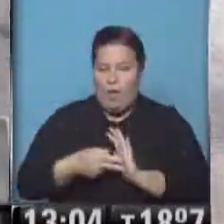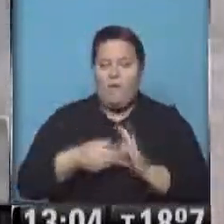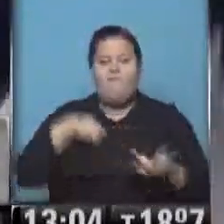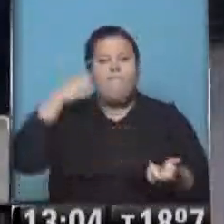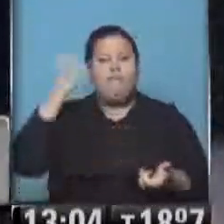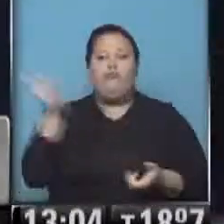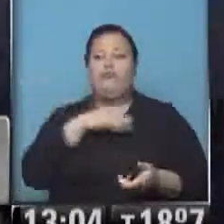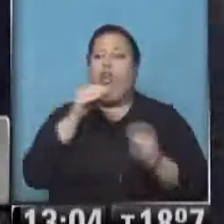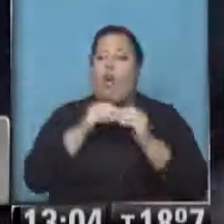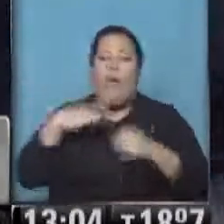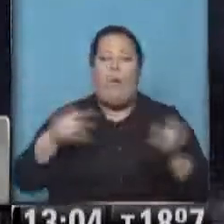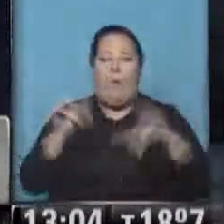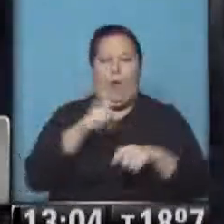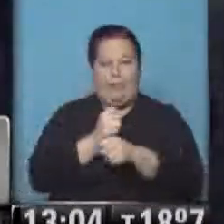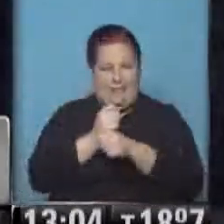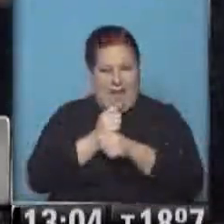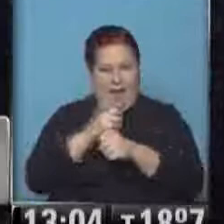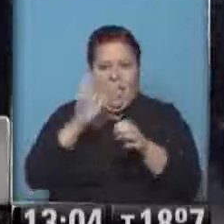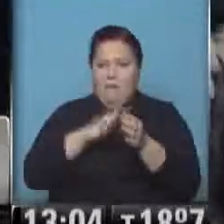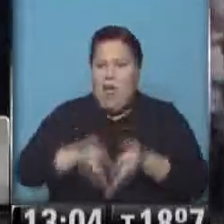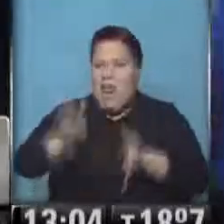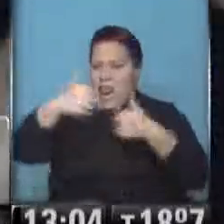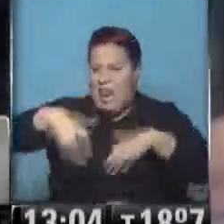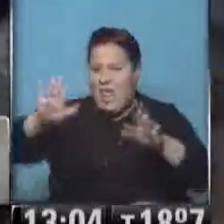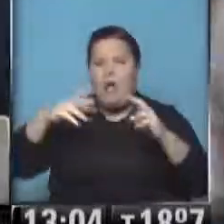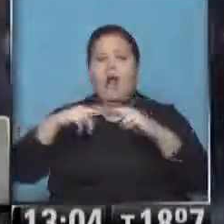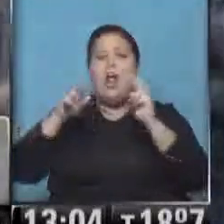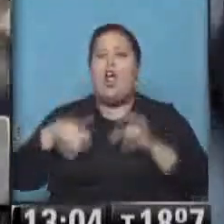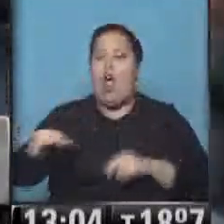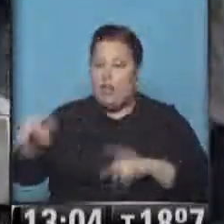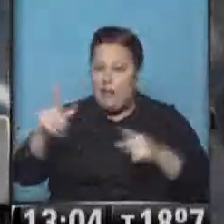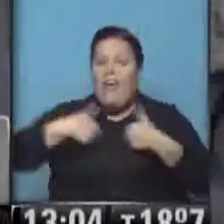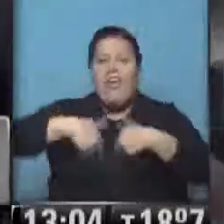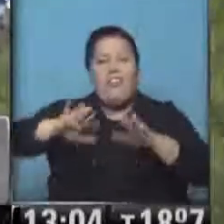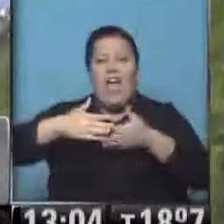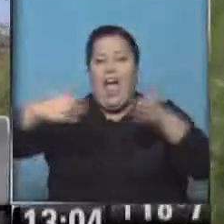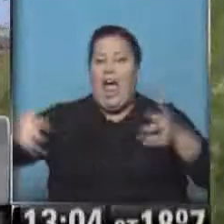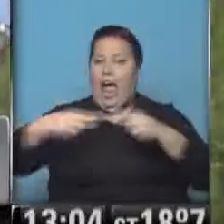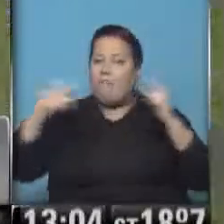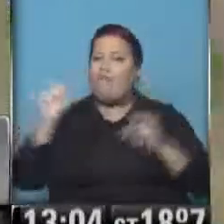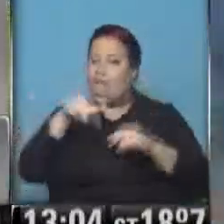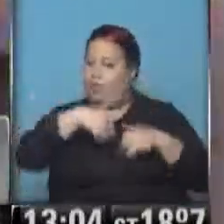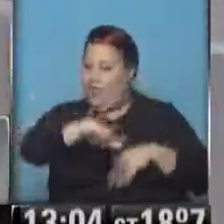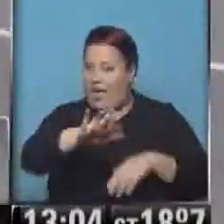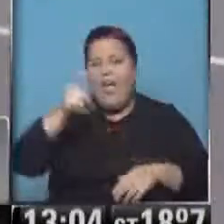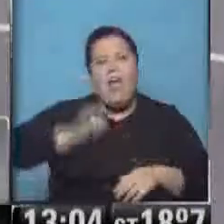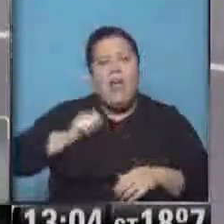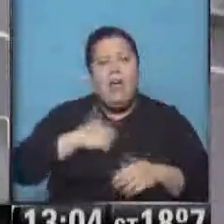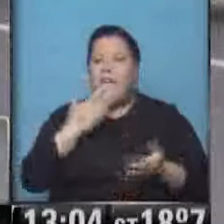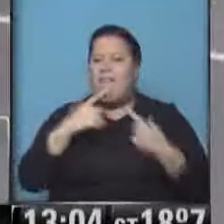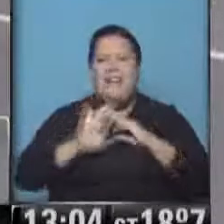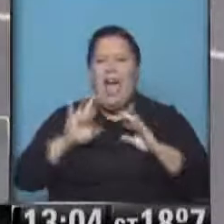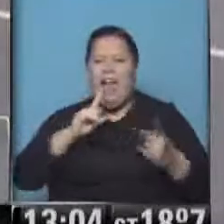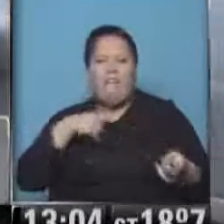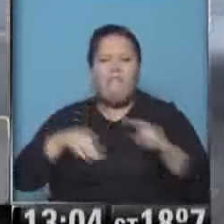todos los compañeros vuelvan a trabajar. La mano está liberada, las colectoras también. Nosotros íbamos a dejar los carriles que correspondían. Y Gendarmería, sin mediar palabra, con